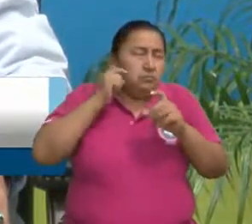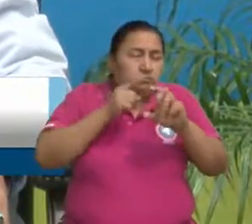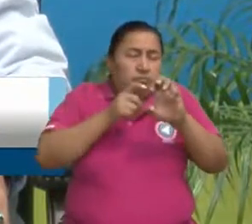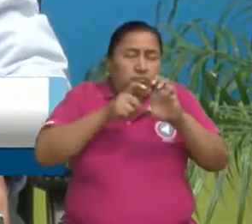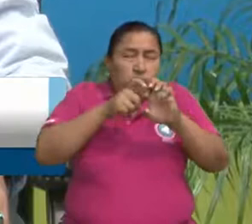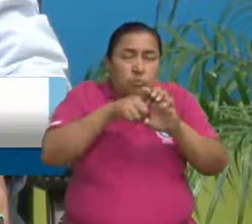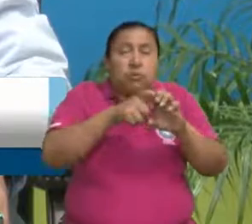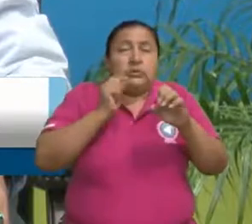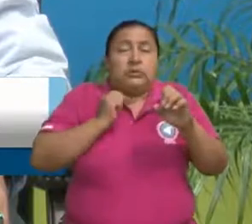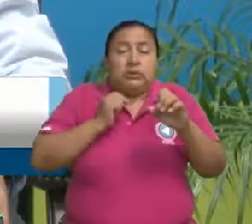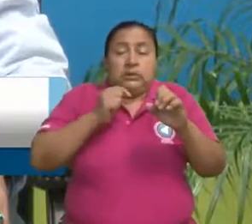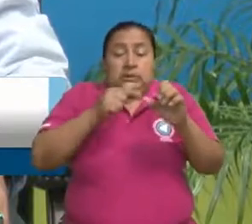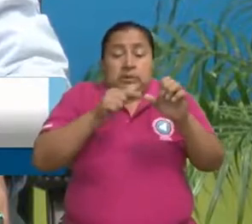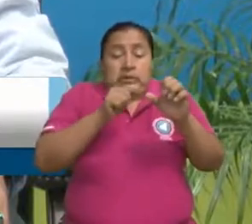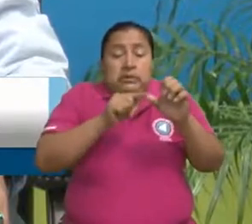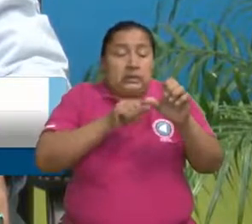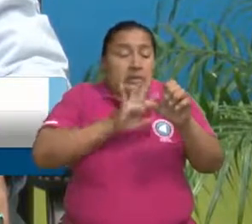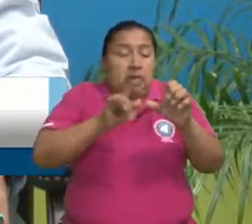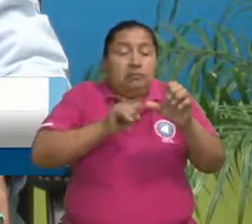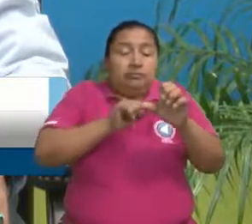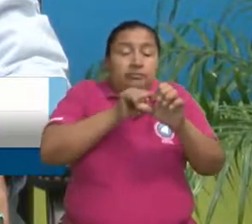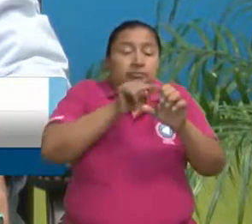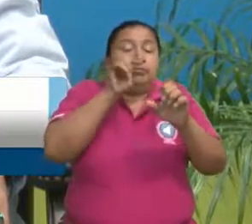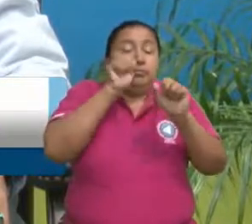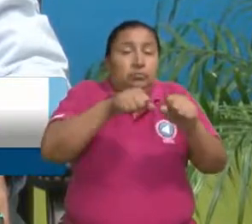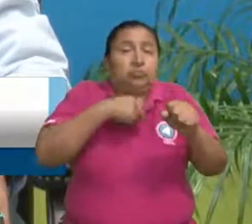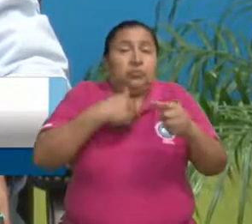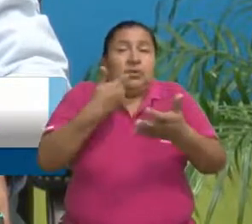istmo, ¿verdad? Entonces es